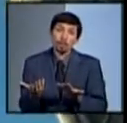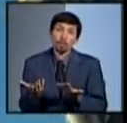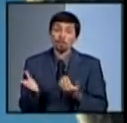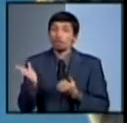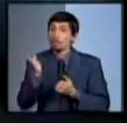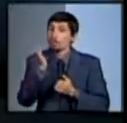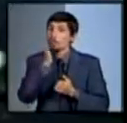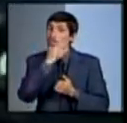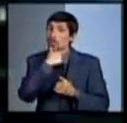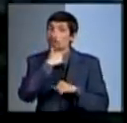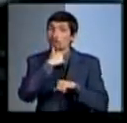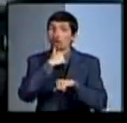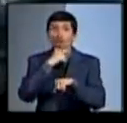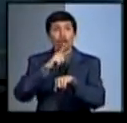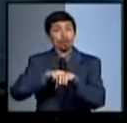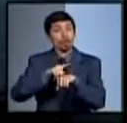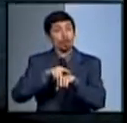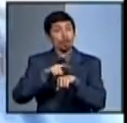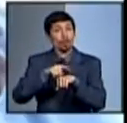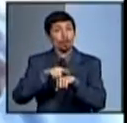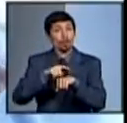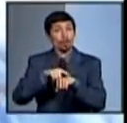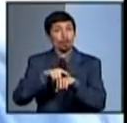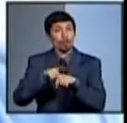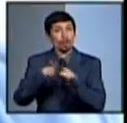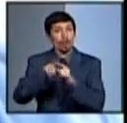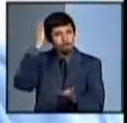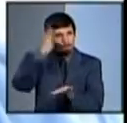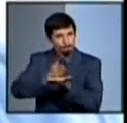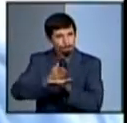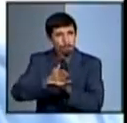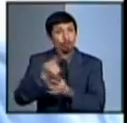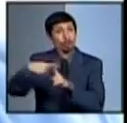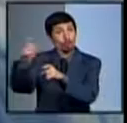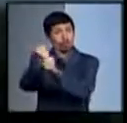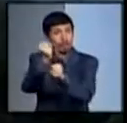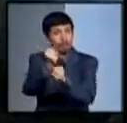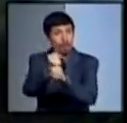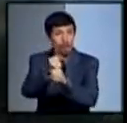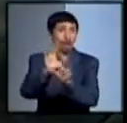no hay horarios tan estrictos